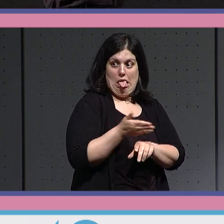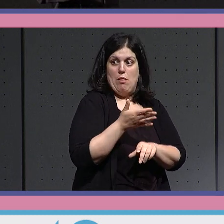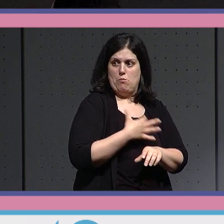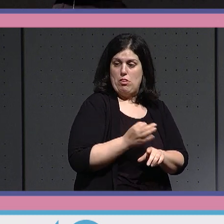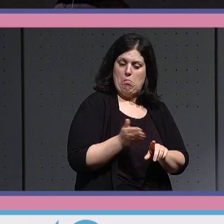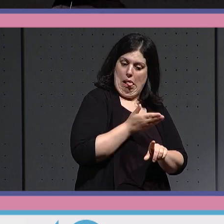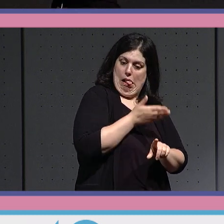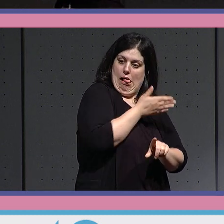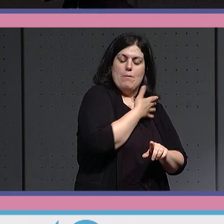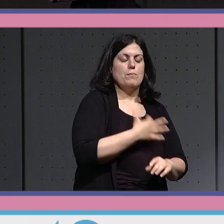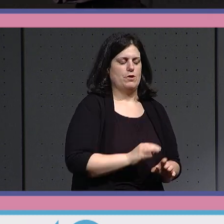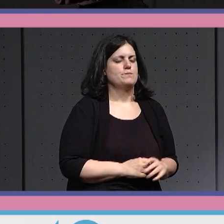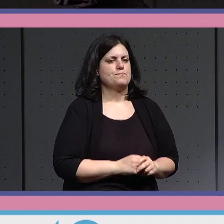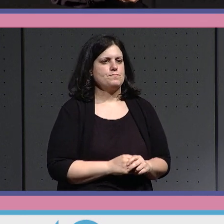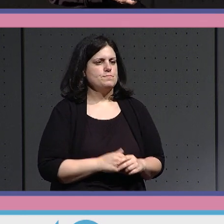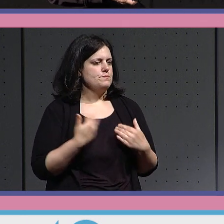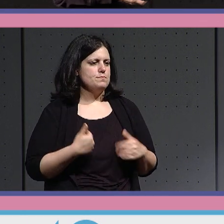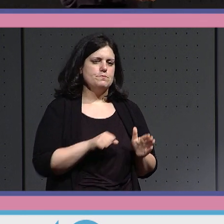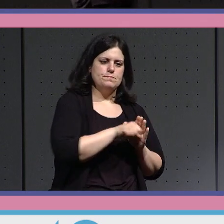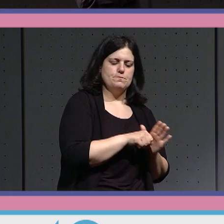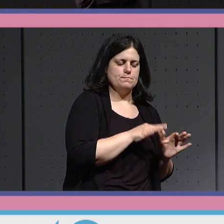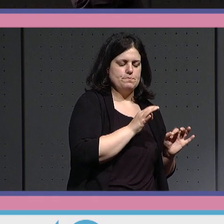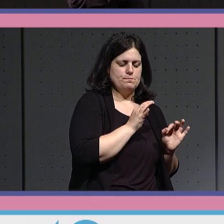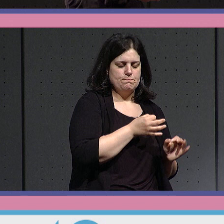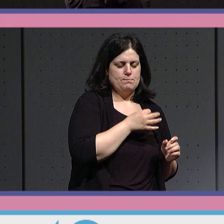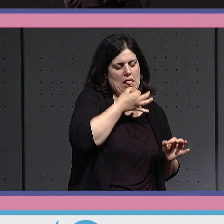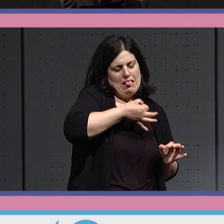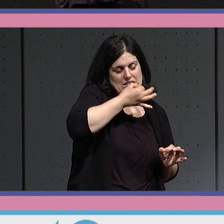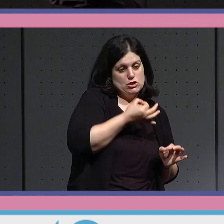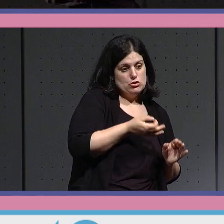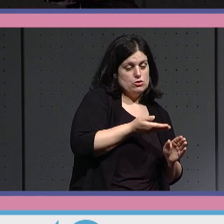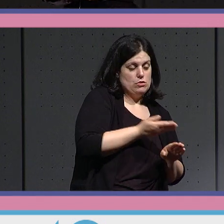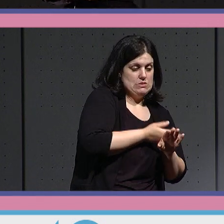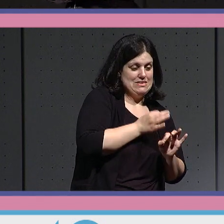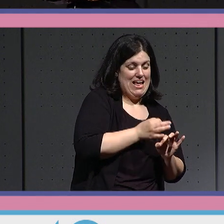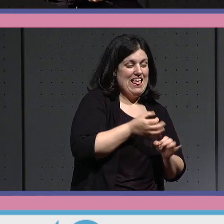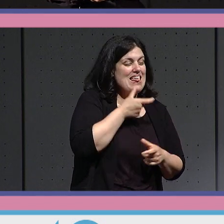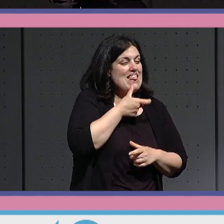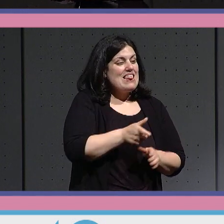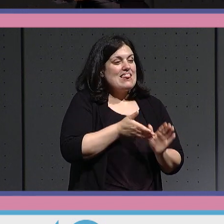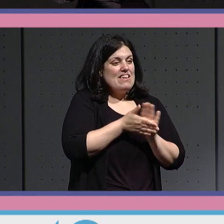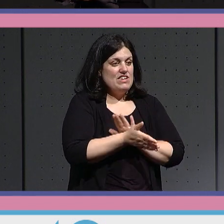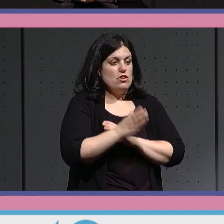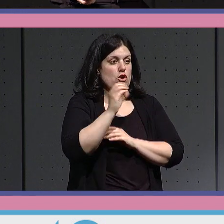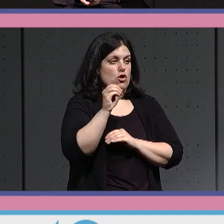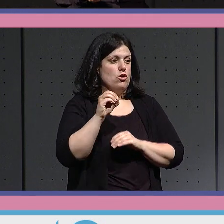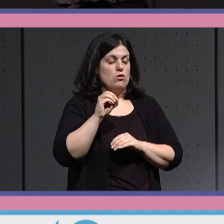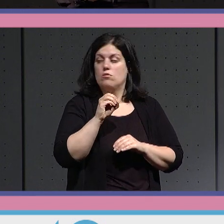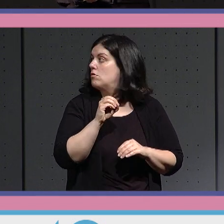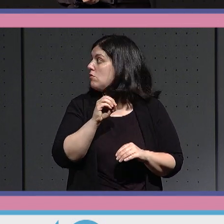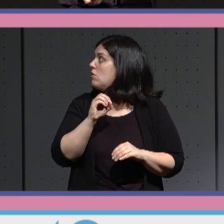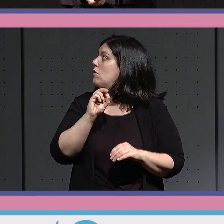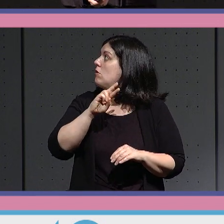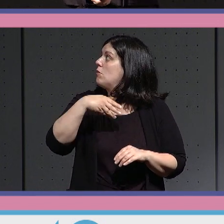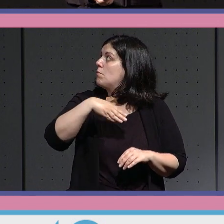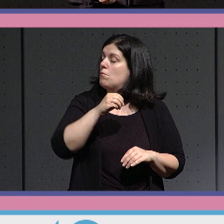momento, ¿no? Bueno, pues con todo este preámbulo, teniendo en cuenta esta definición, no porque nadie se la sepa en este auditorio, sino porque es